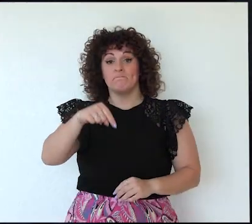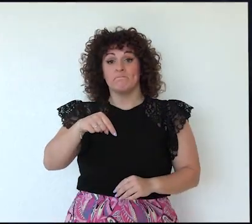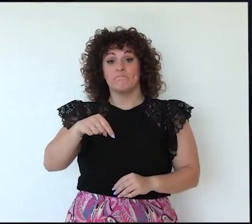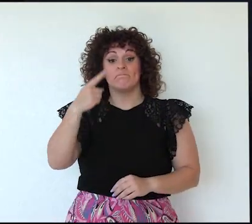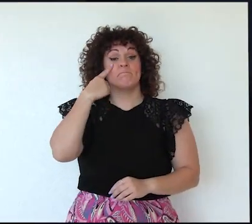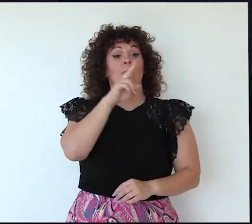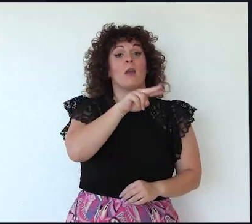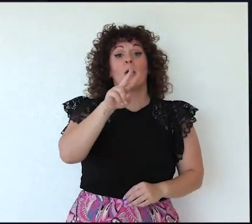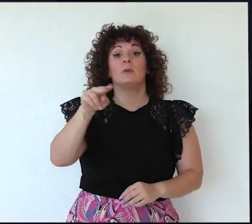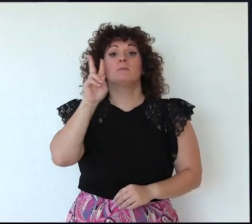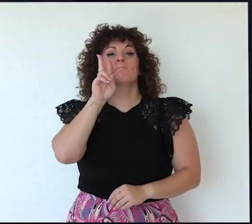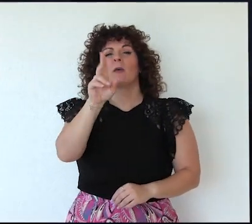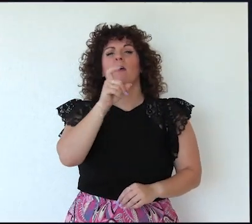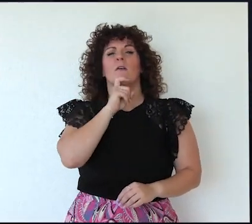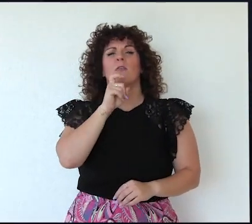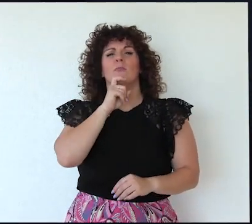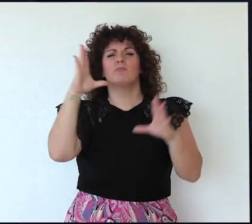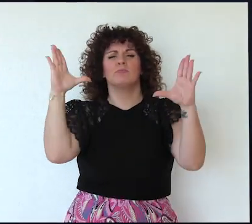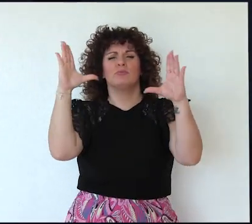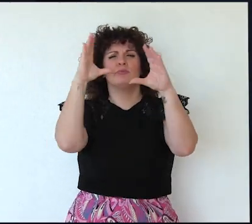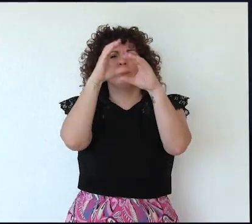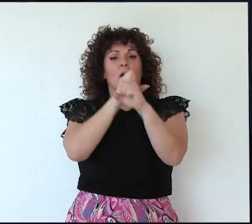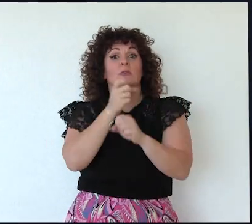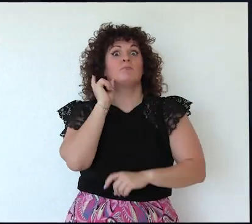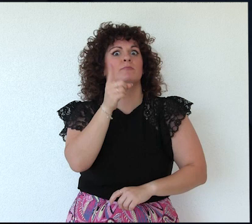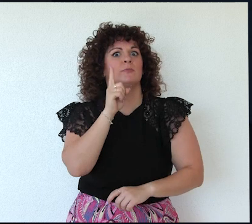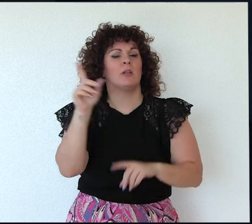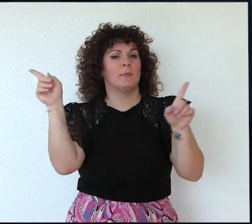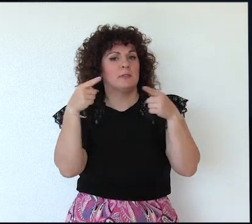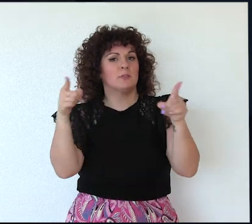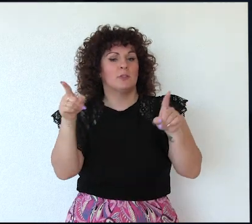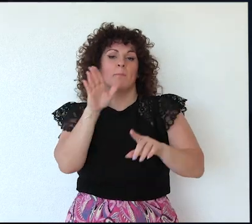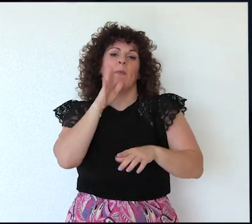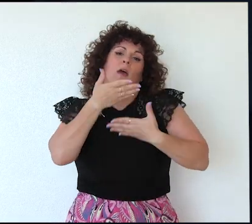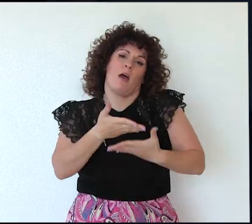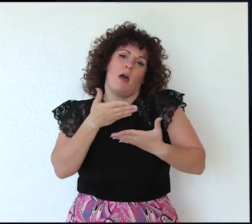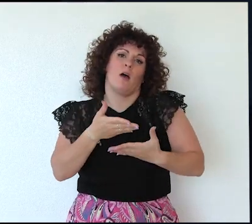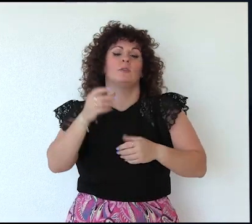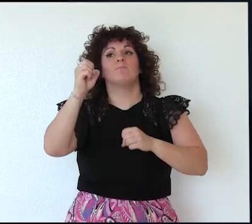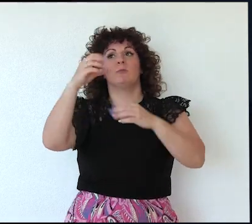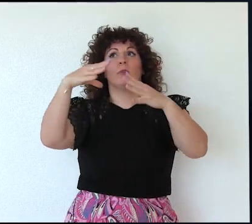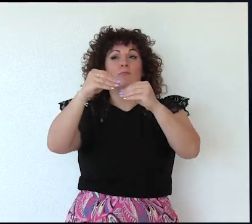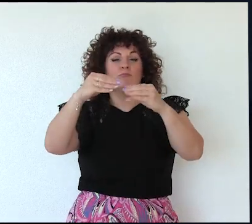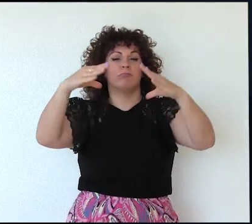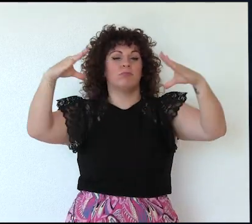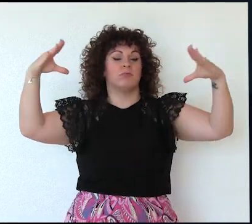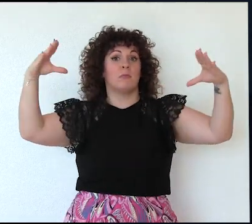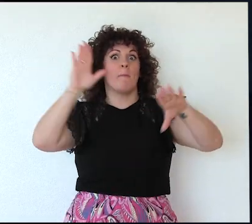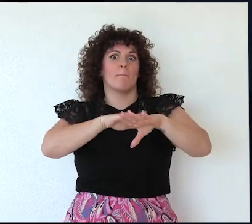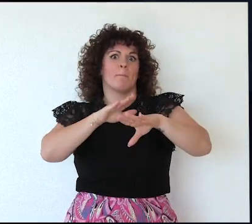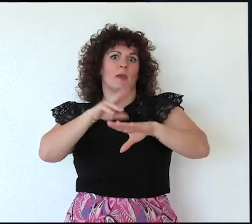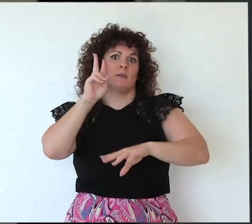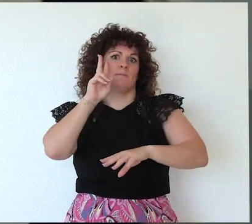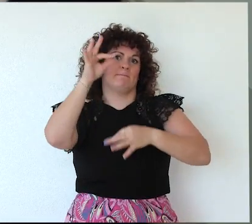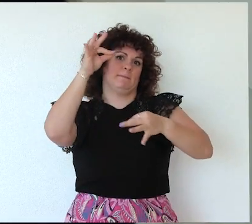Aunque esta exposición está pensada para verla así, a oscuras y con el sonido, vamos a encender un momento las luces para poder